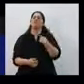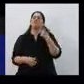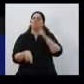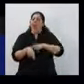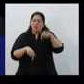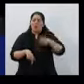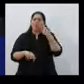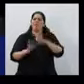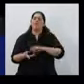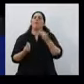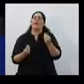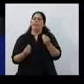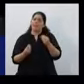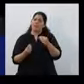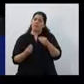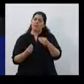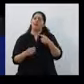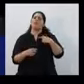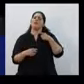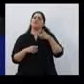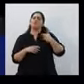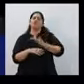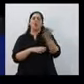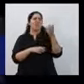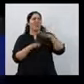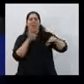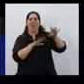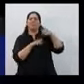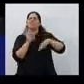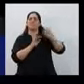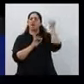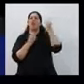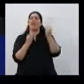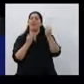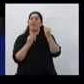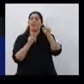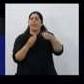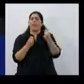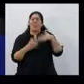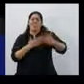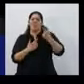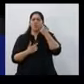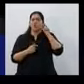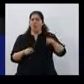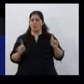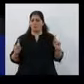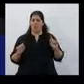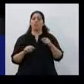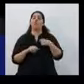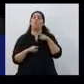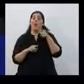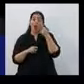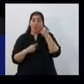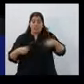un tiempo en donde las mejores sociedades son las sociedades que han desarrollado el conocimiento y para